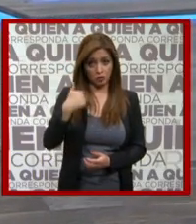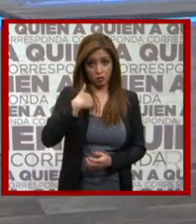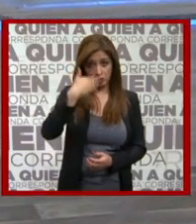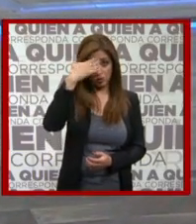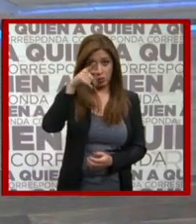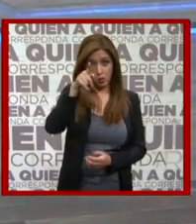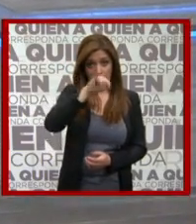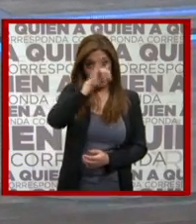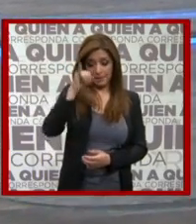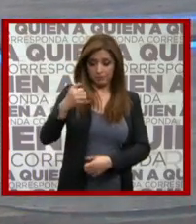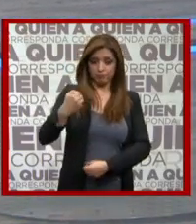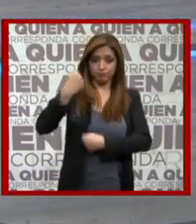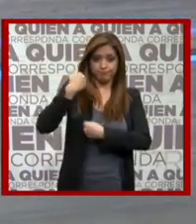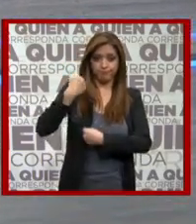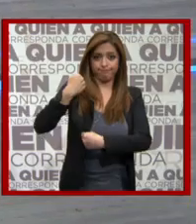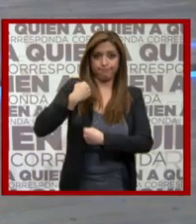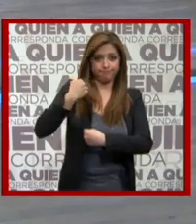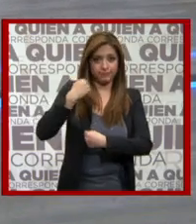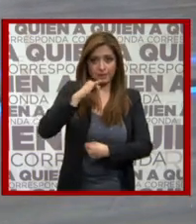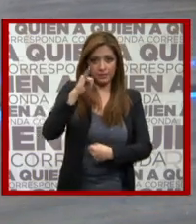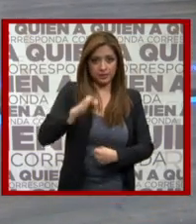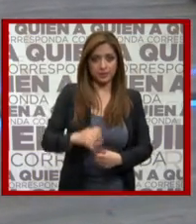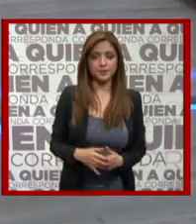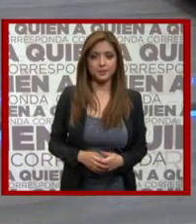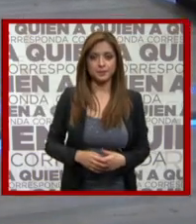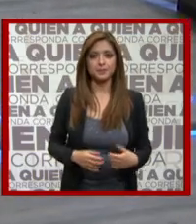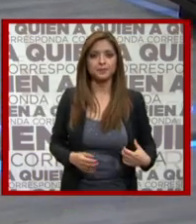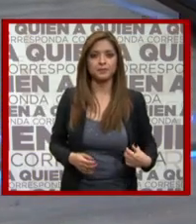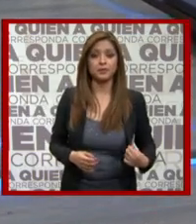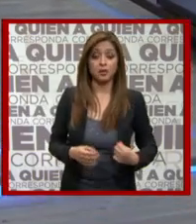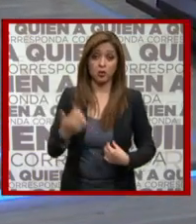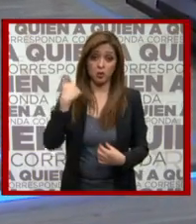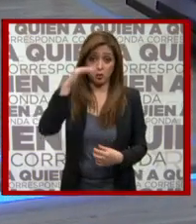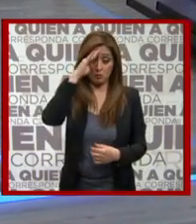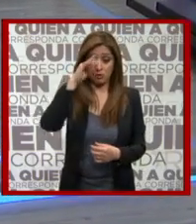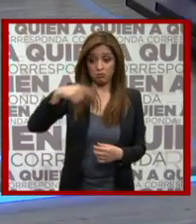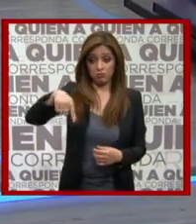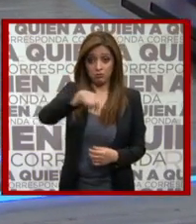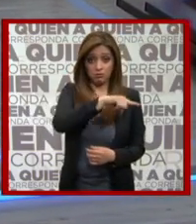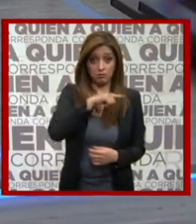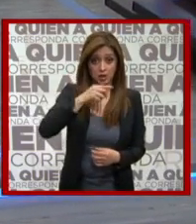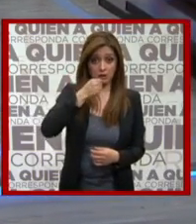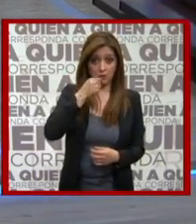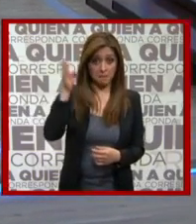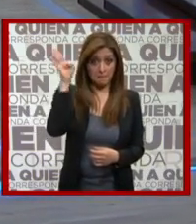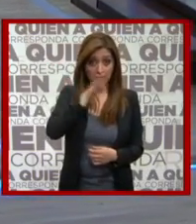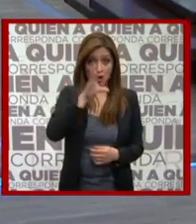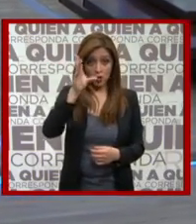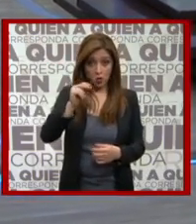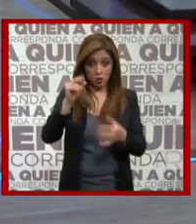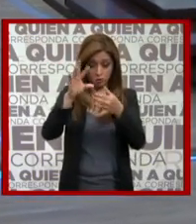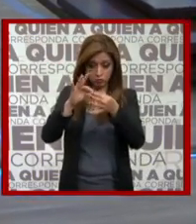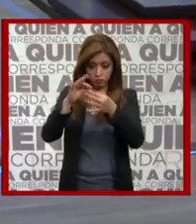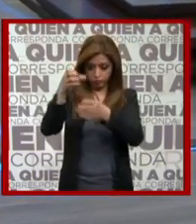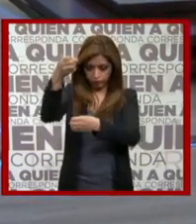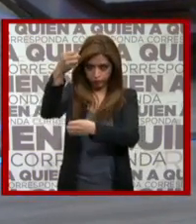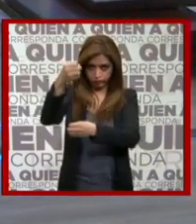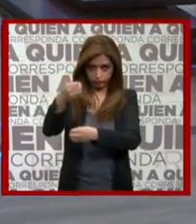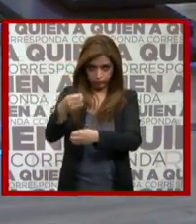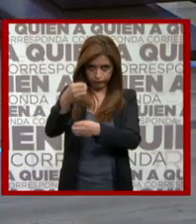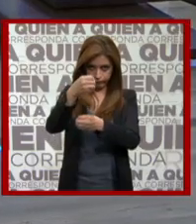¿verdad? Sí, fui. ¿Sí? No, eso quiere decir que los niños de tu escuela eran muy malos y no le hacían bien a los estudios.